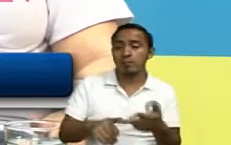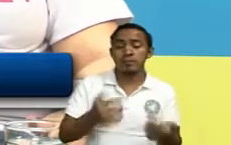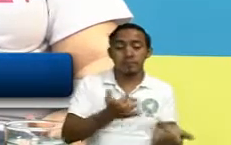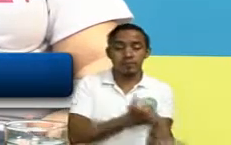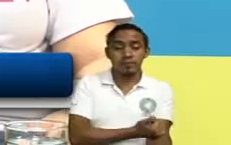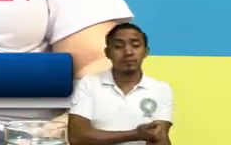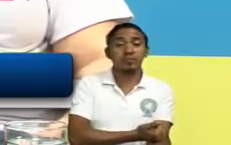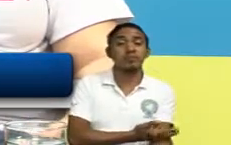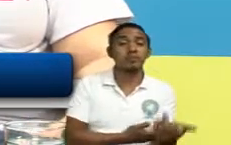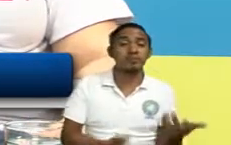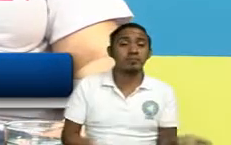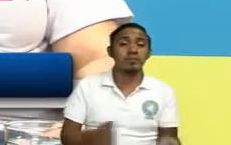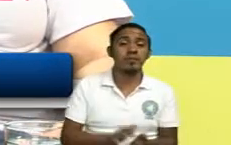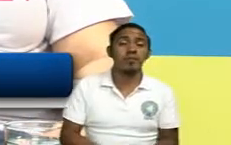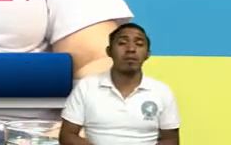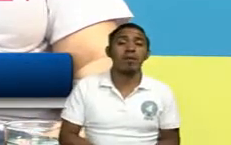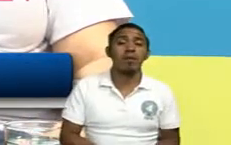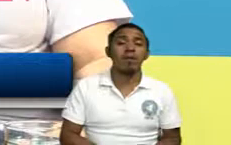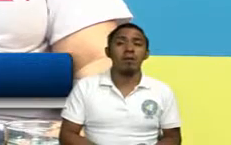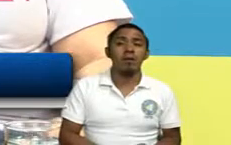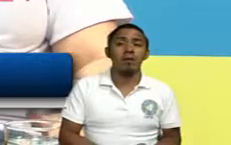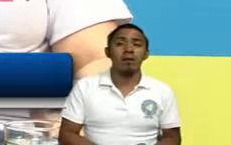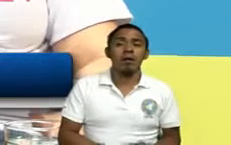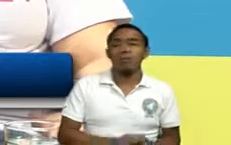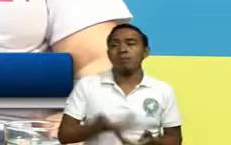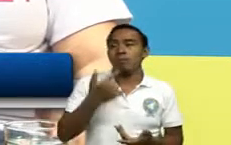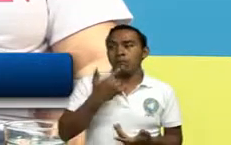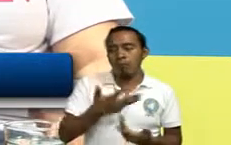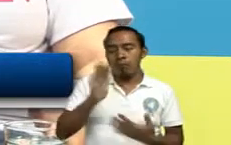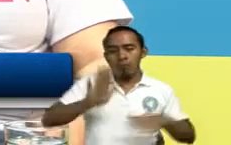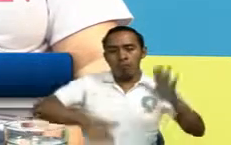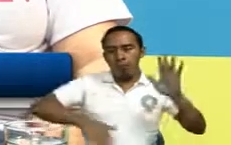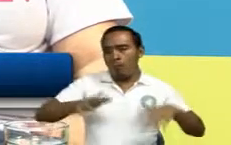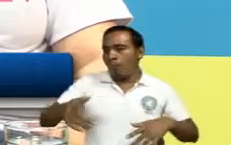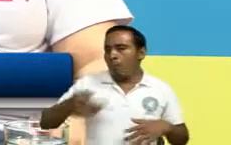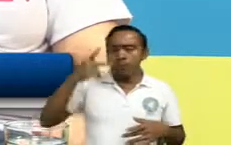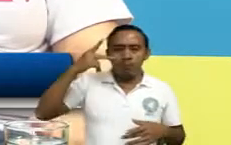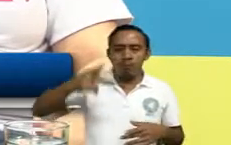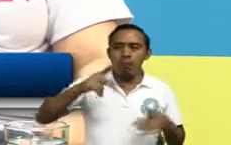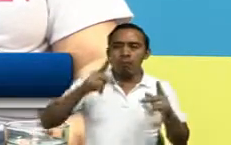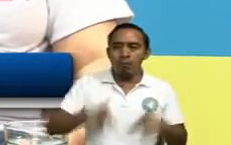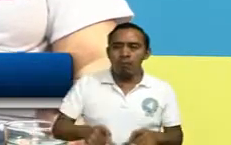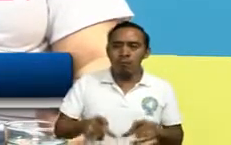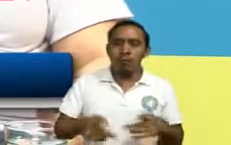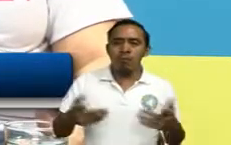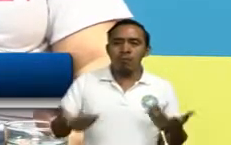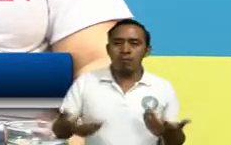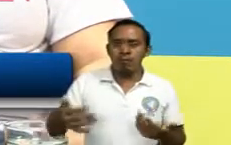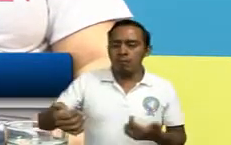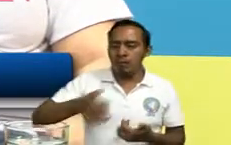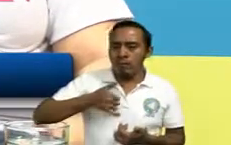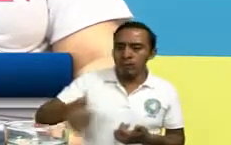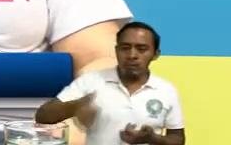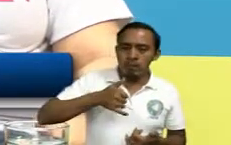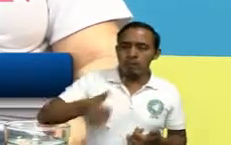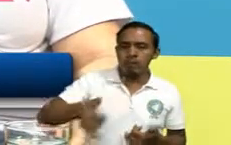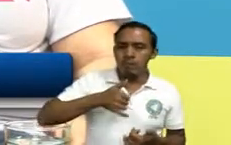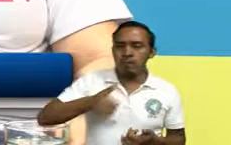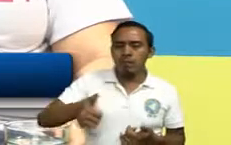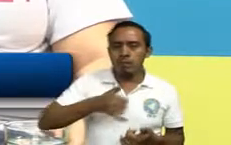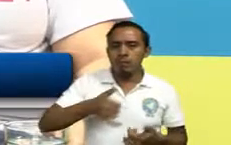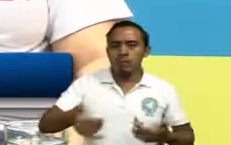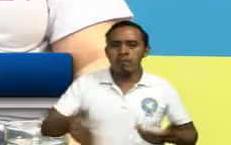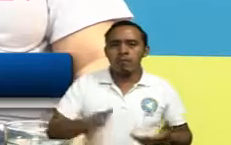¿verdad? Porque a veces no lo vemos a largo plazo, pero una persona que está consumiendo constantemente el